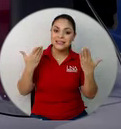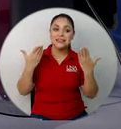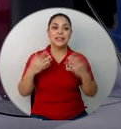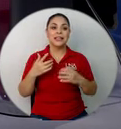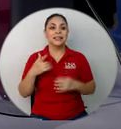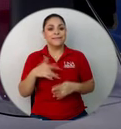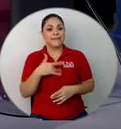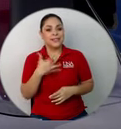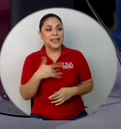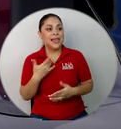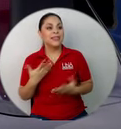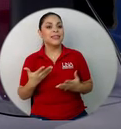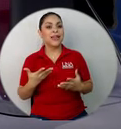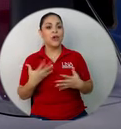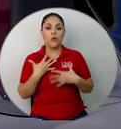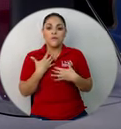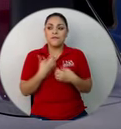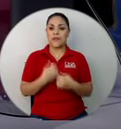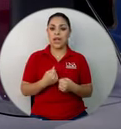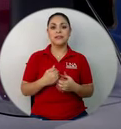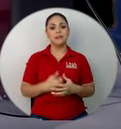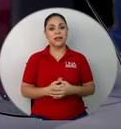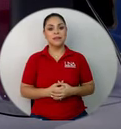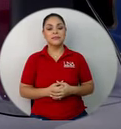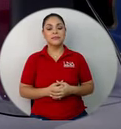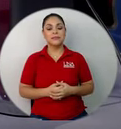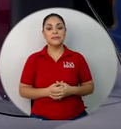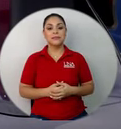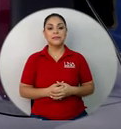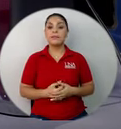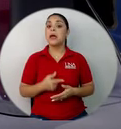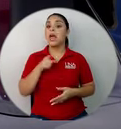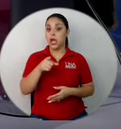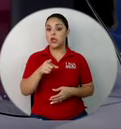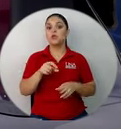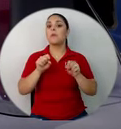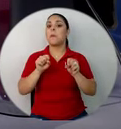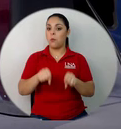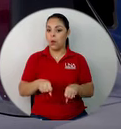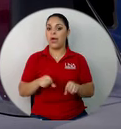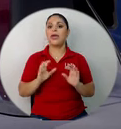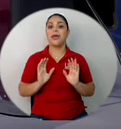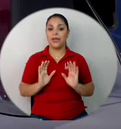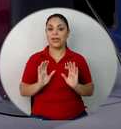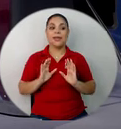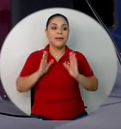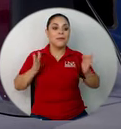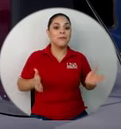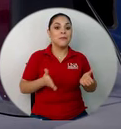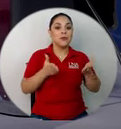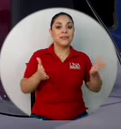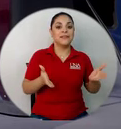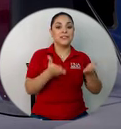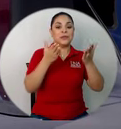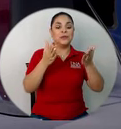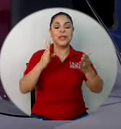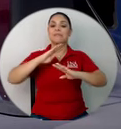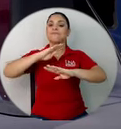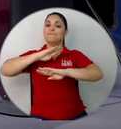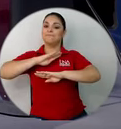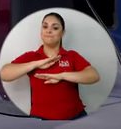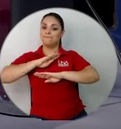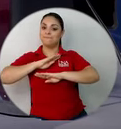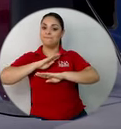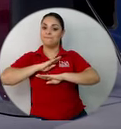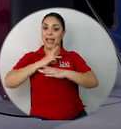los colaboradores se sienten en confianza, es muy probable que la motivación y la